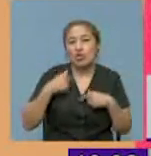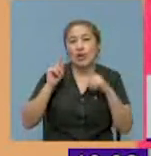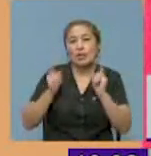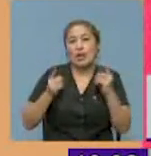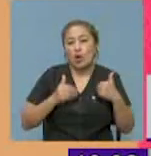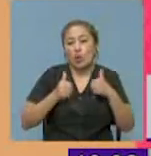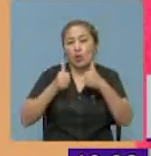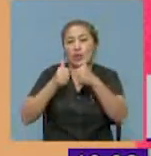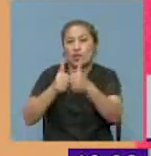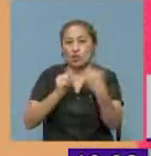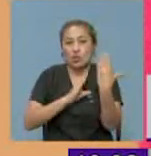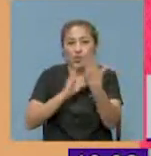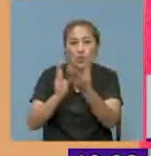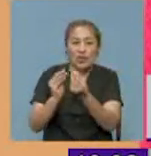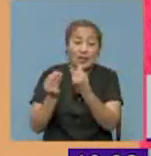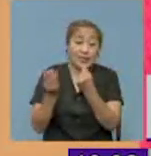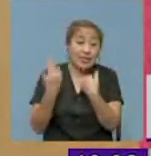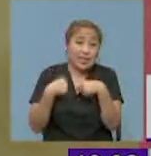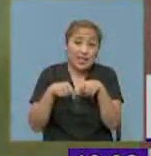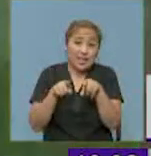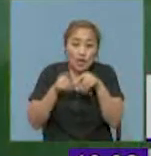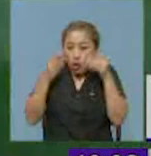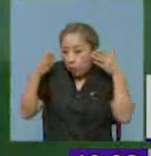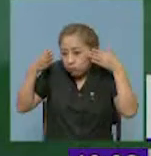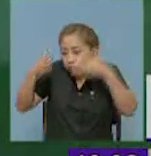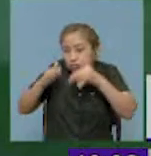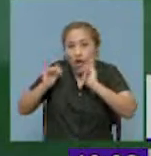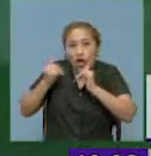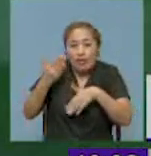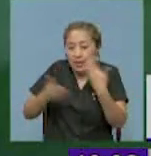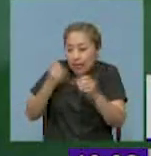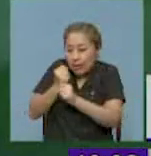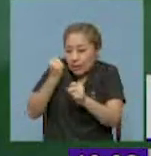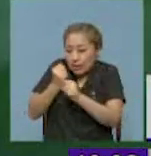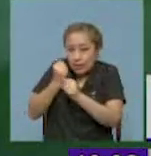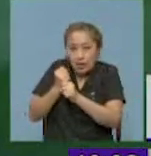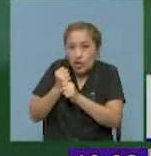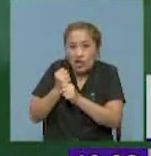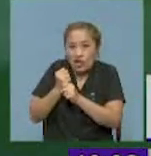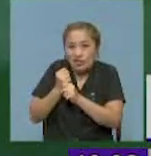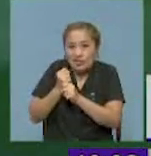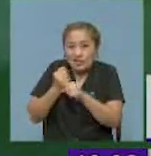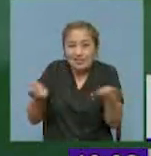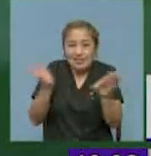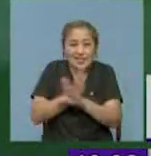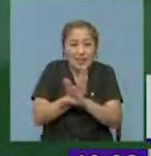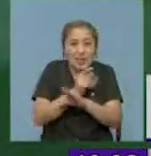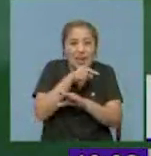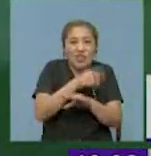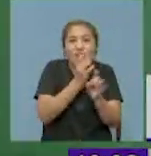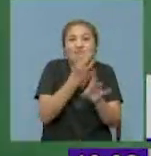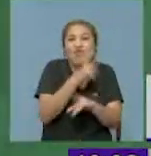voy a dar una mano no específicamente como estaba de lleno con los juveniles me dedicarás enteramente a lo profesional